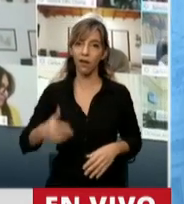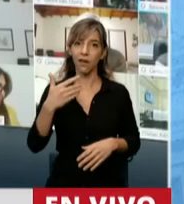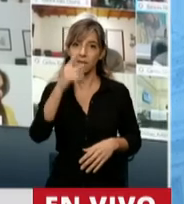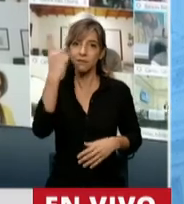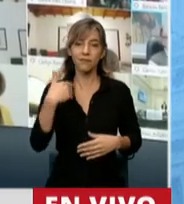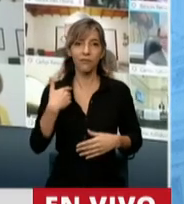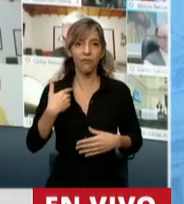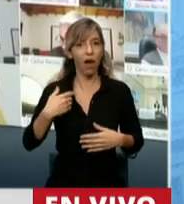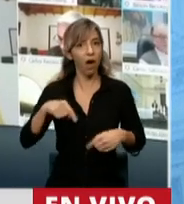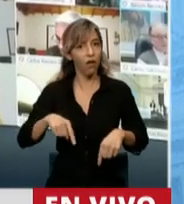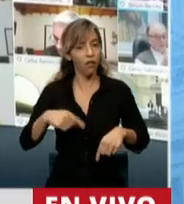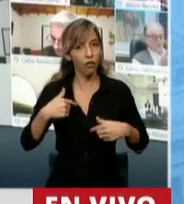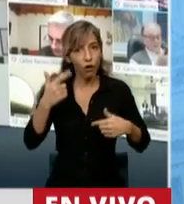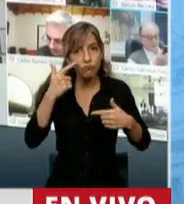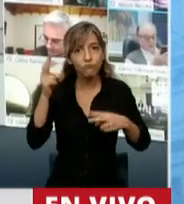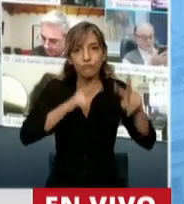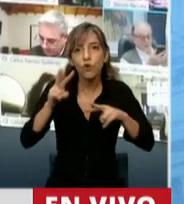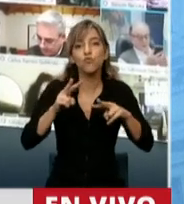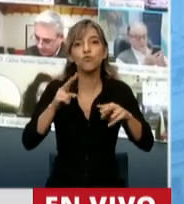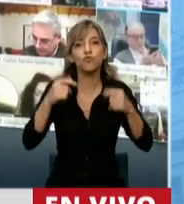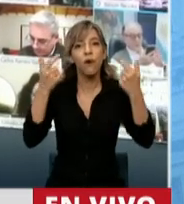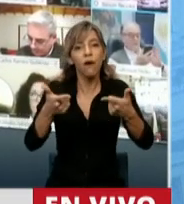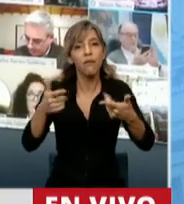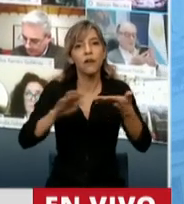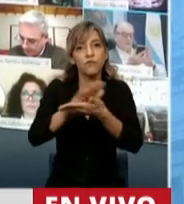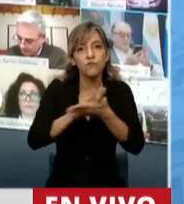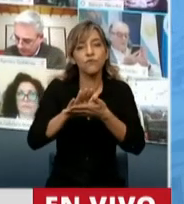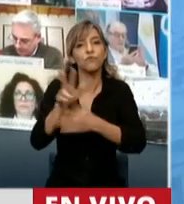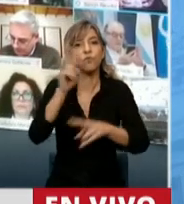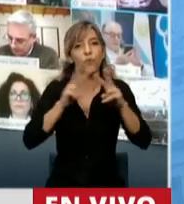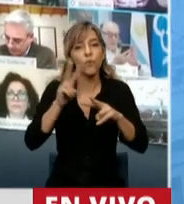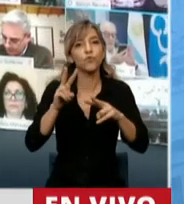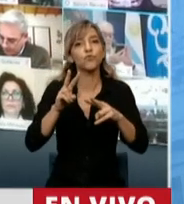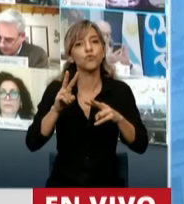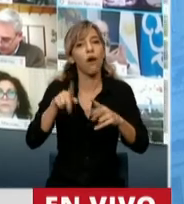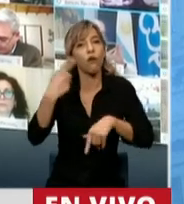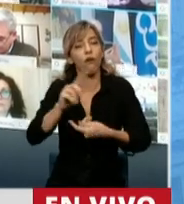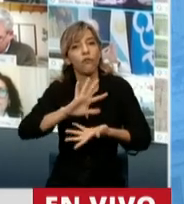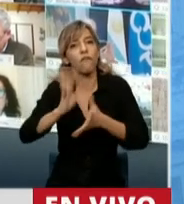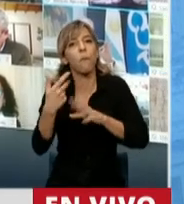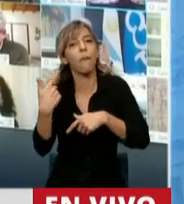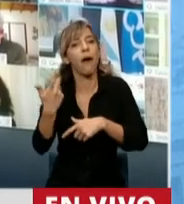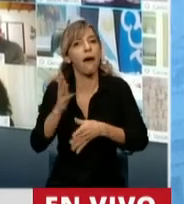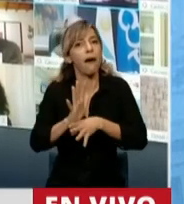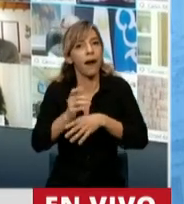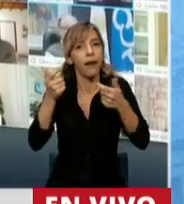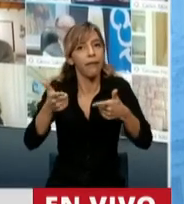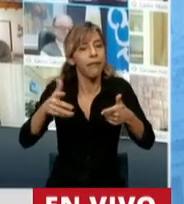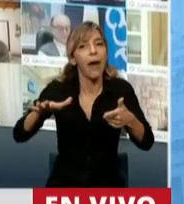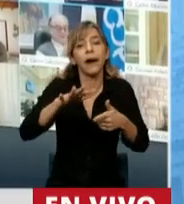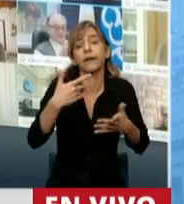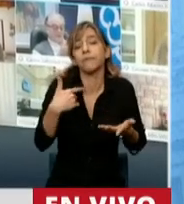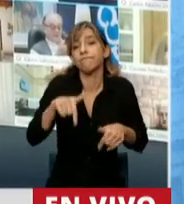contexto sumamente complejo tratando de buscar alternativas de buscar buscar respuestas a situaciones